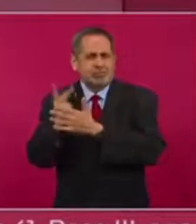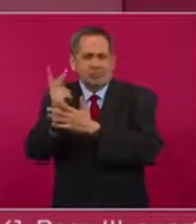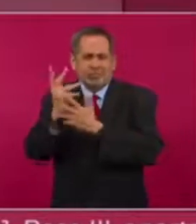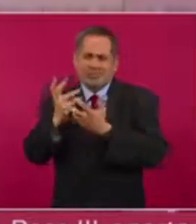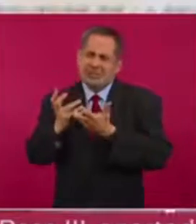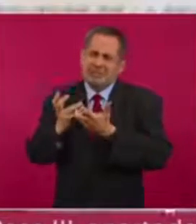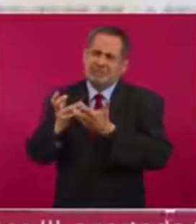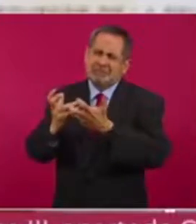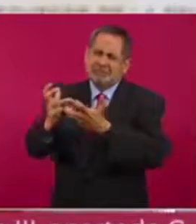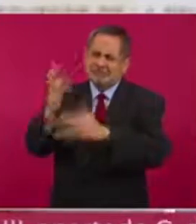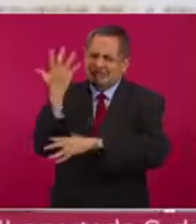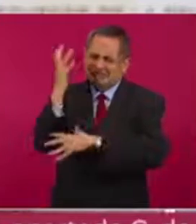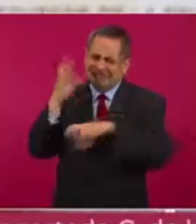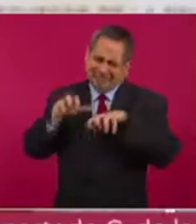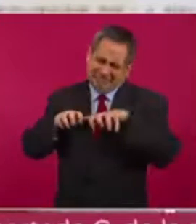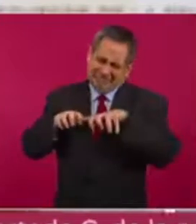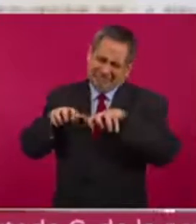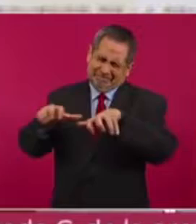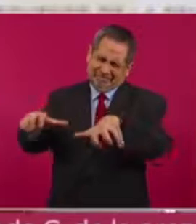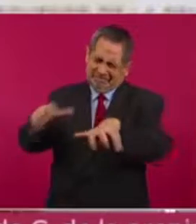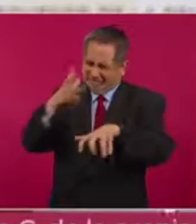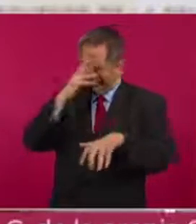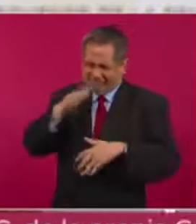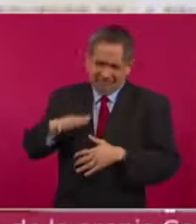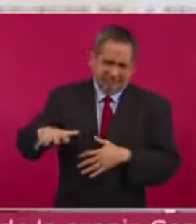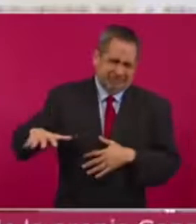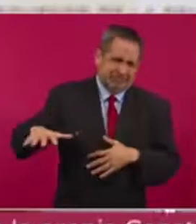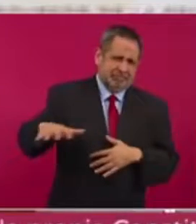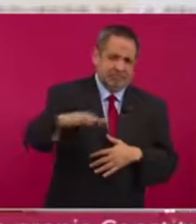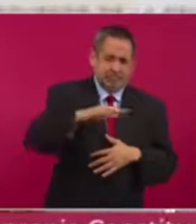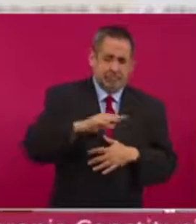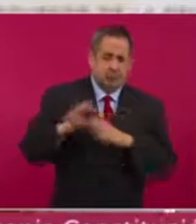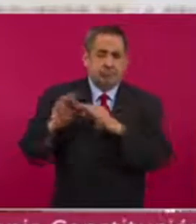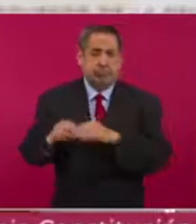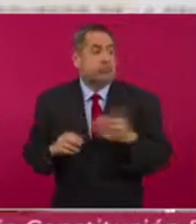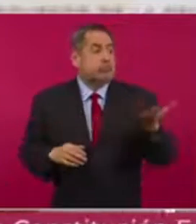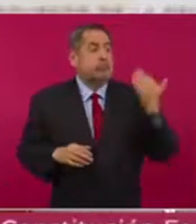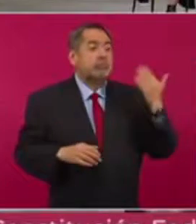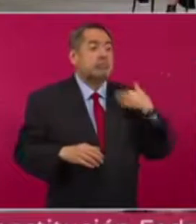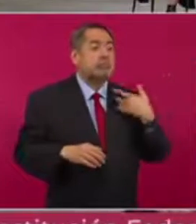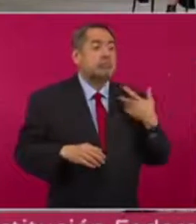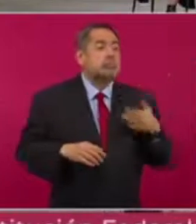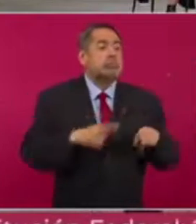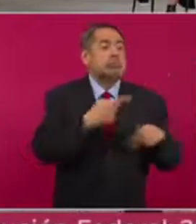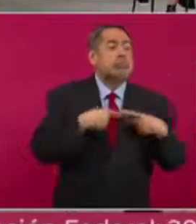no había ¿El Tajamar? ambientalistas,